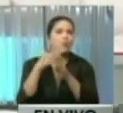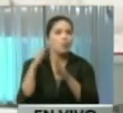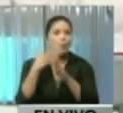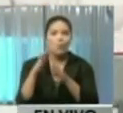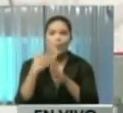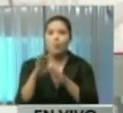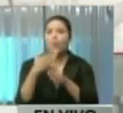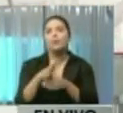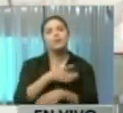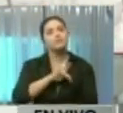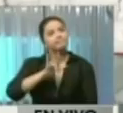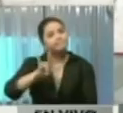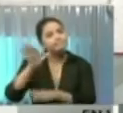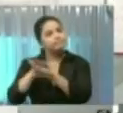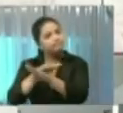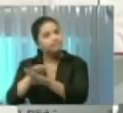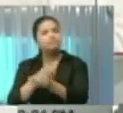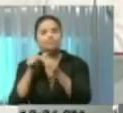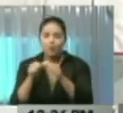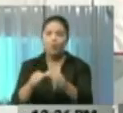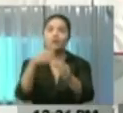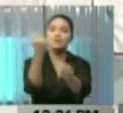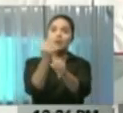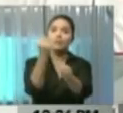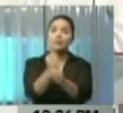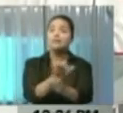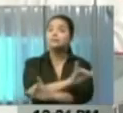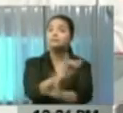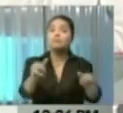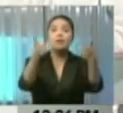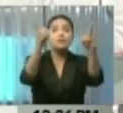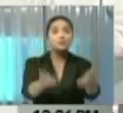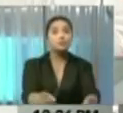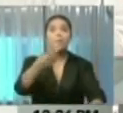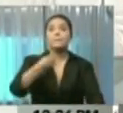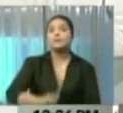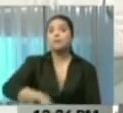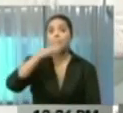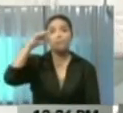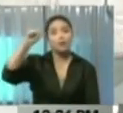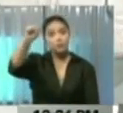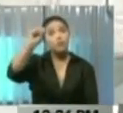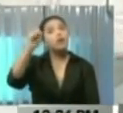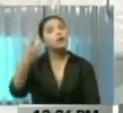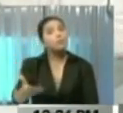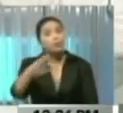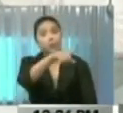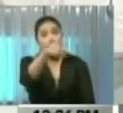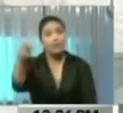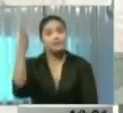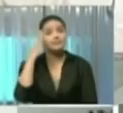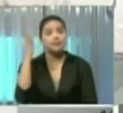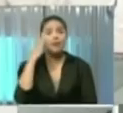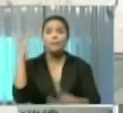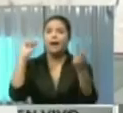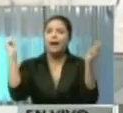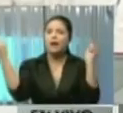la tratamos con cariño y vamos a seguir adelante. Es una decisión del presidente Maduro y es importante que sepan que el